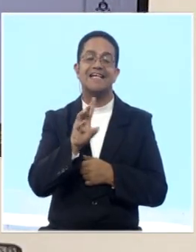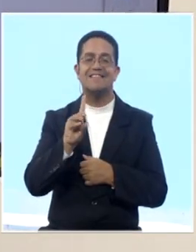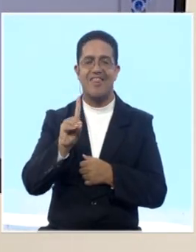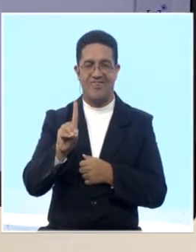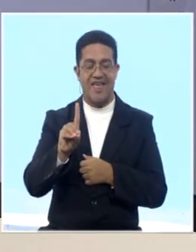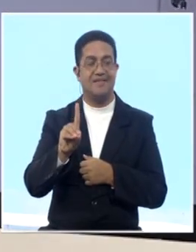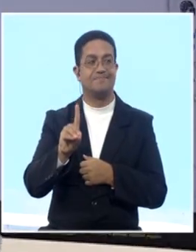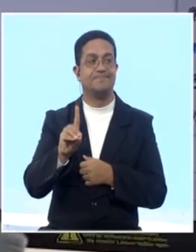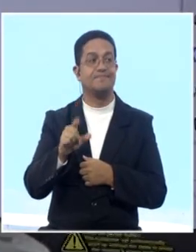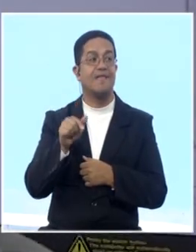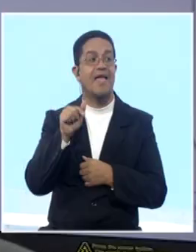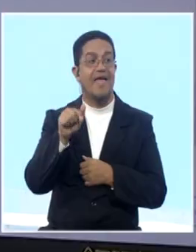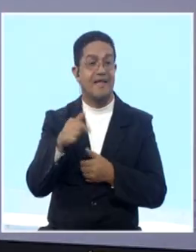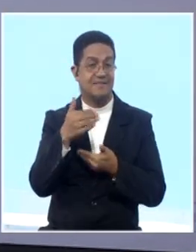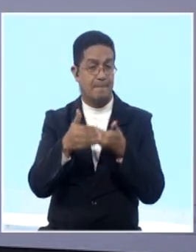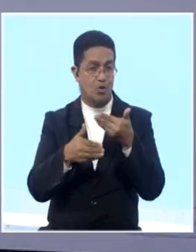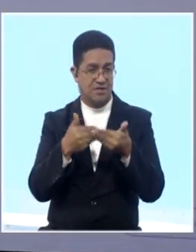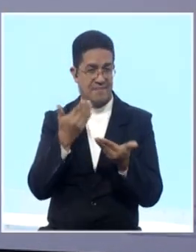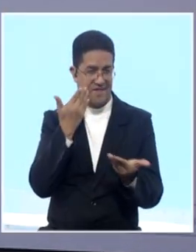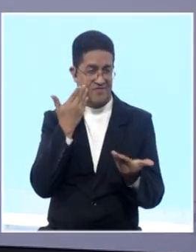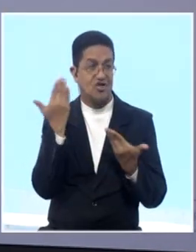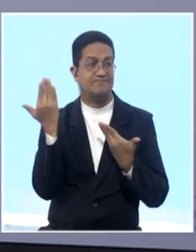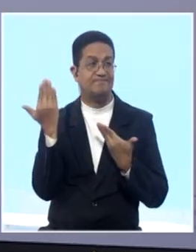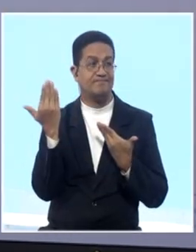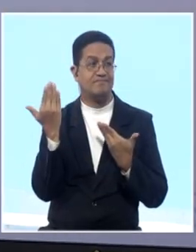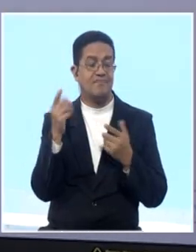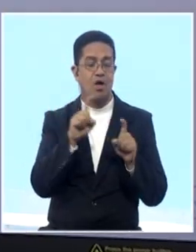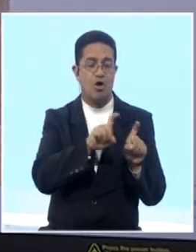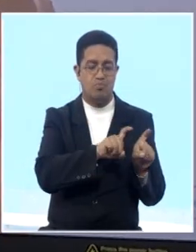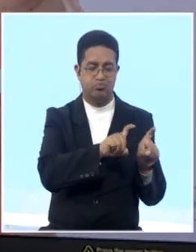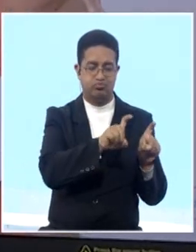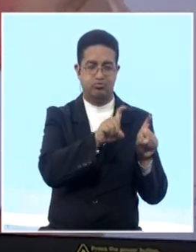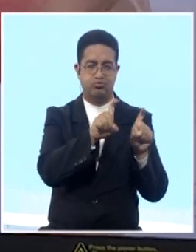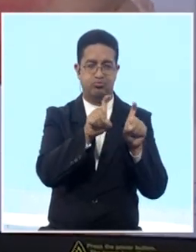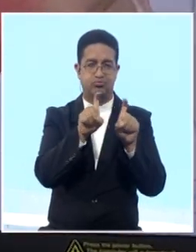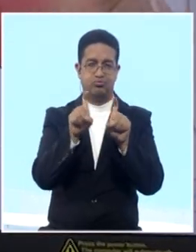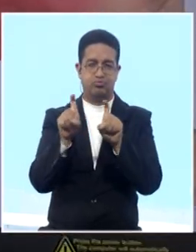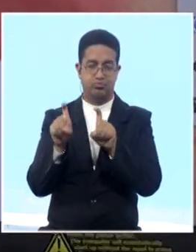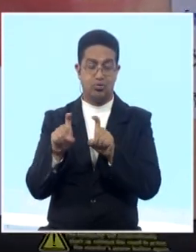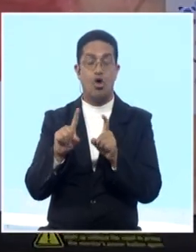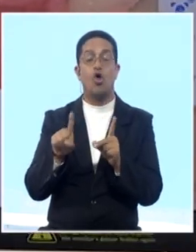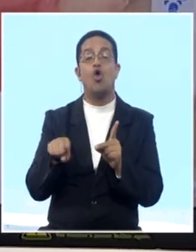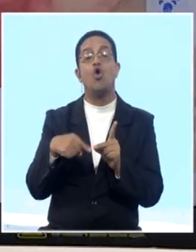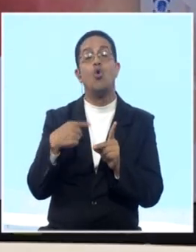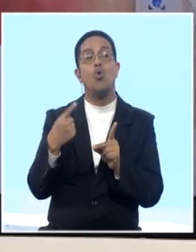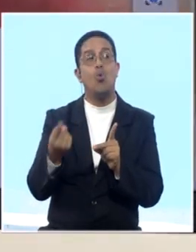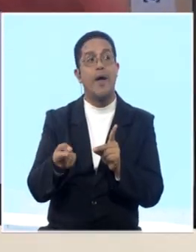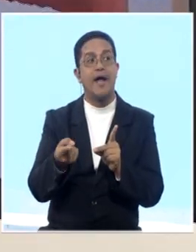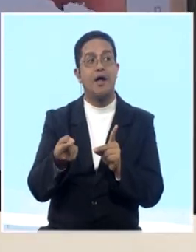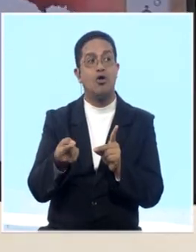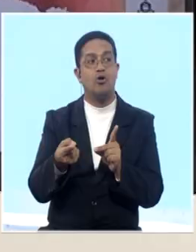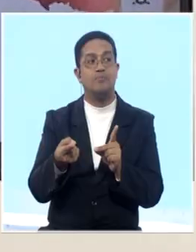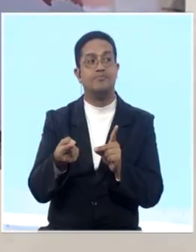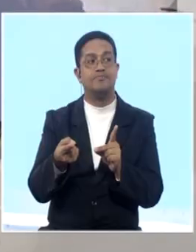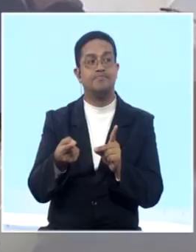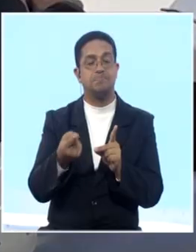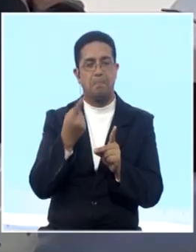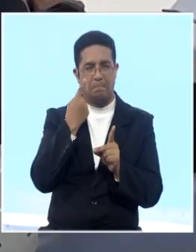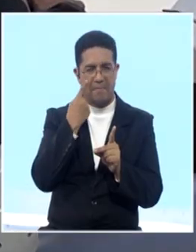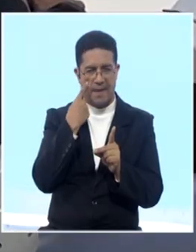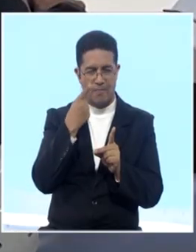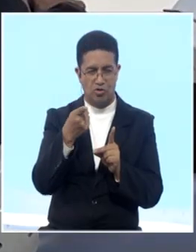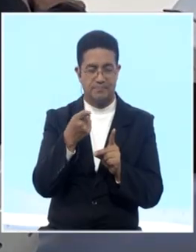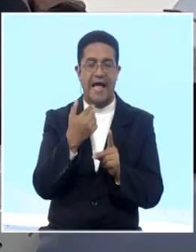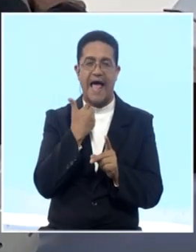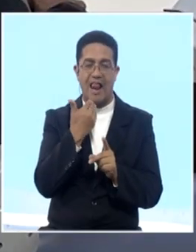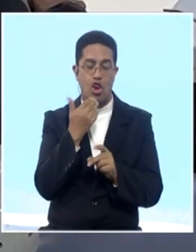de este procedimiento procedemos a escanear al paciente. Posterior a eso vamos a obtener una impresión que vamos a